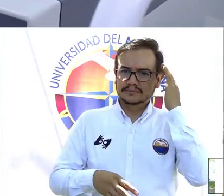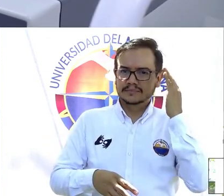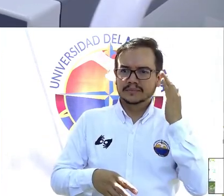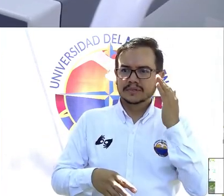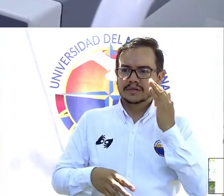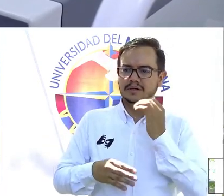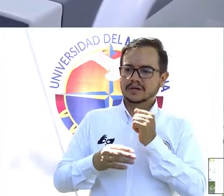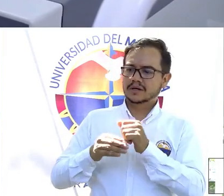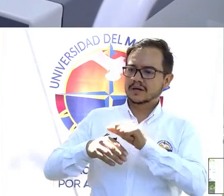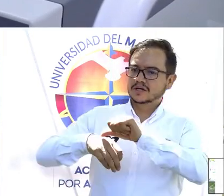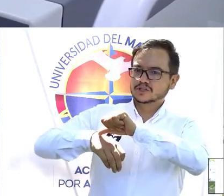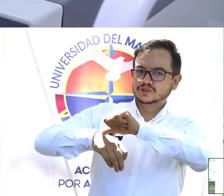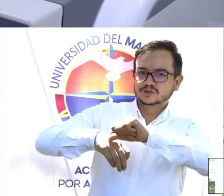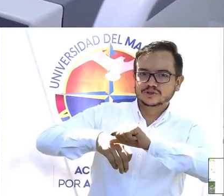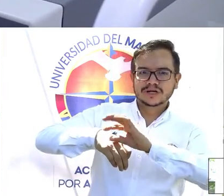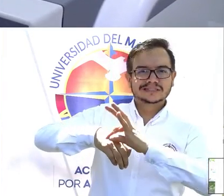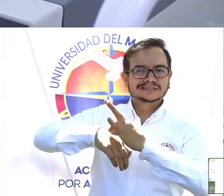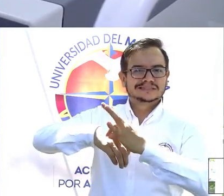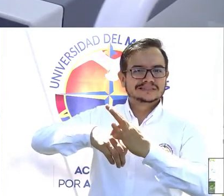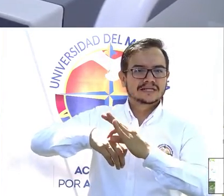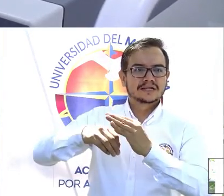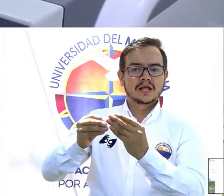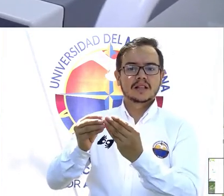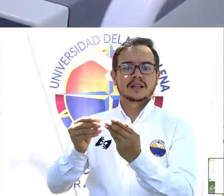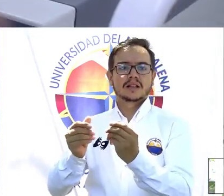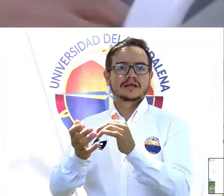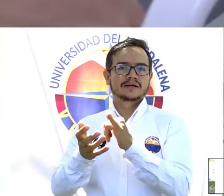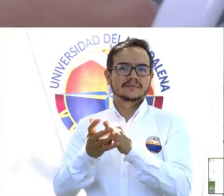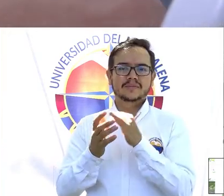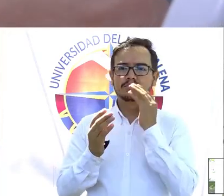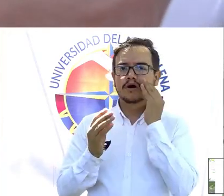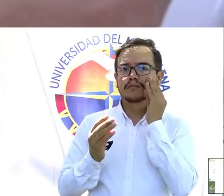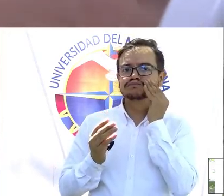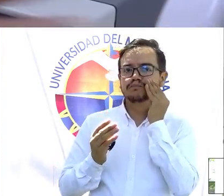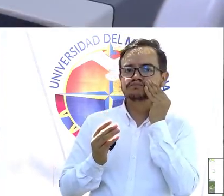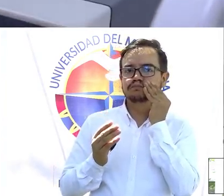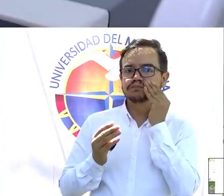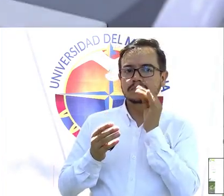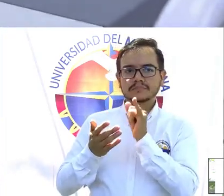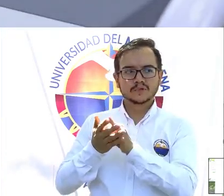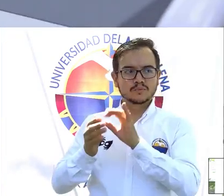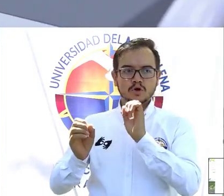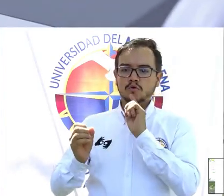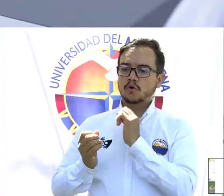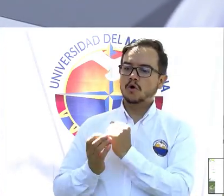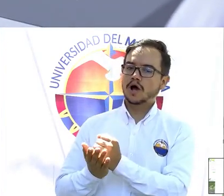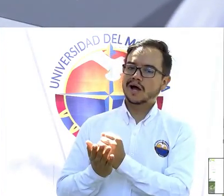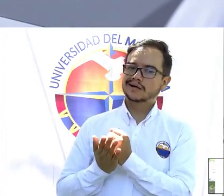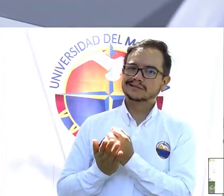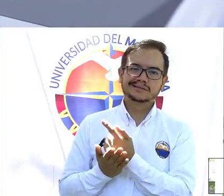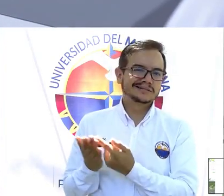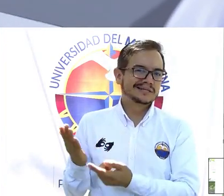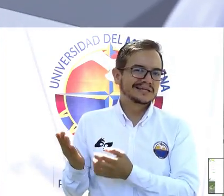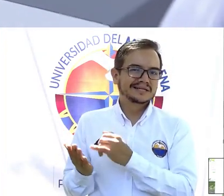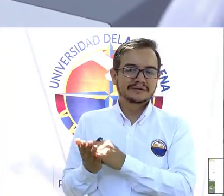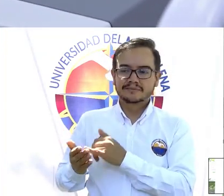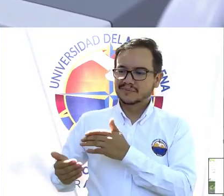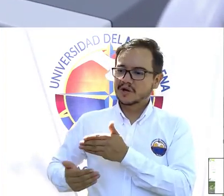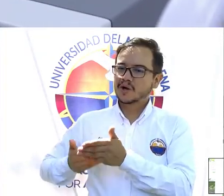cauterizar, eliminar tejidos blandos o ayudarnos a los diferentes